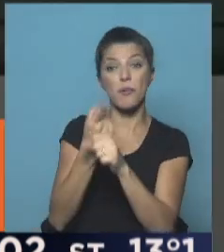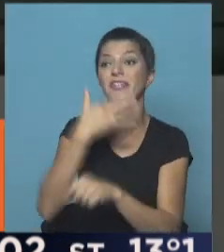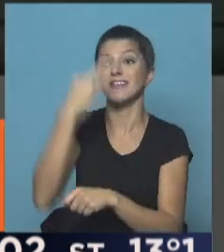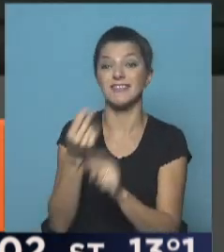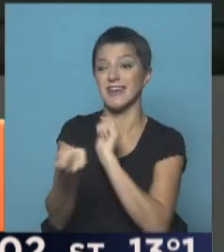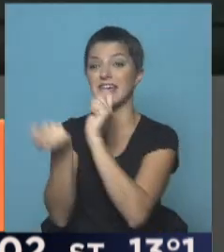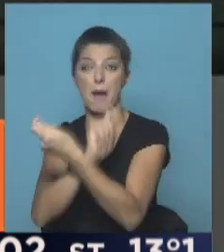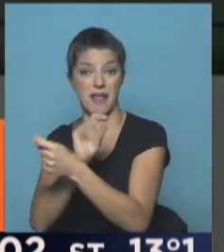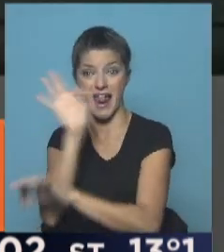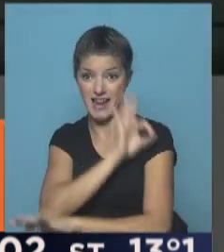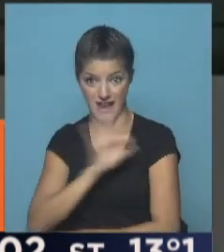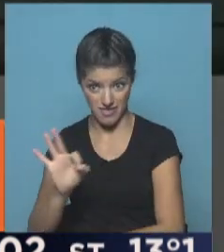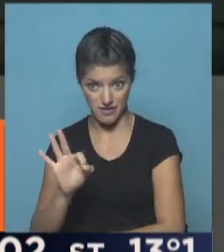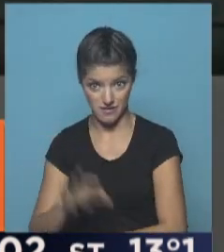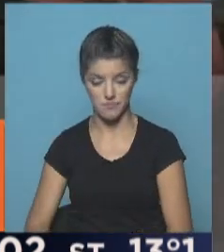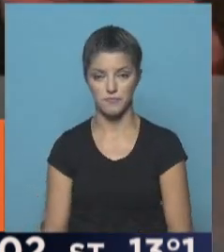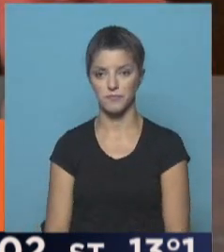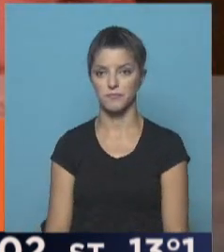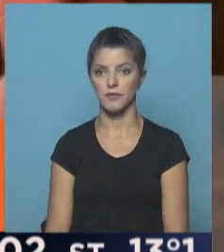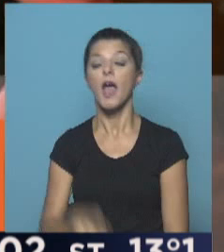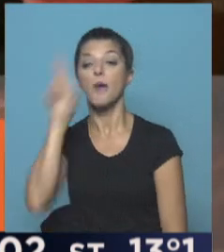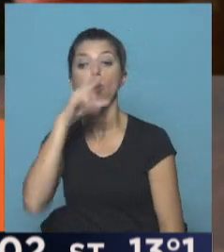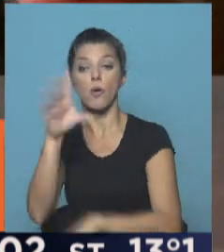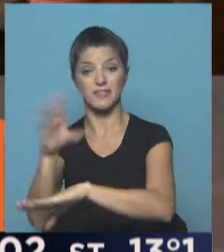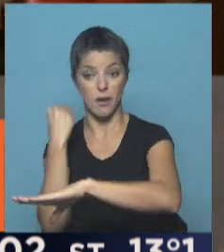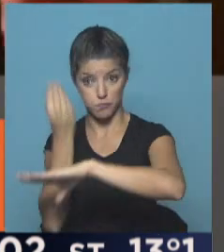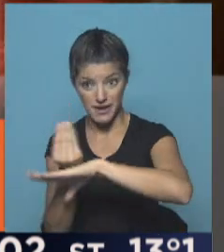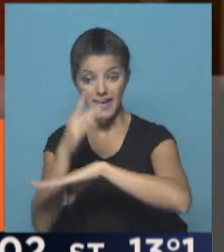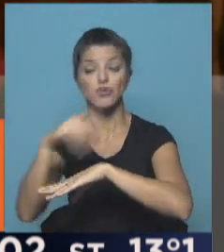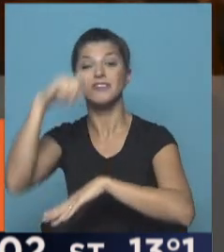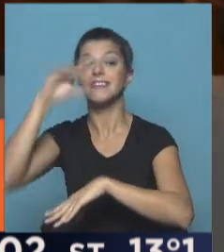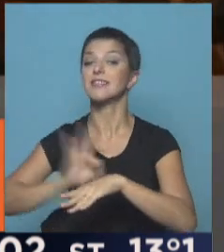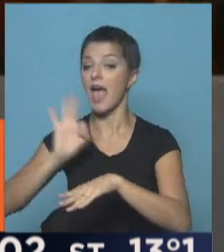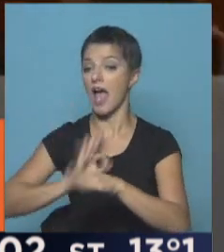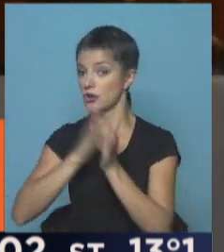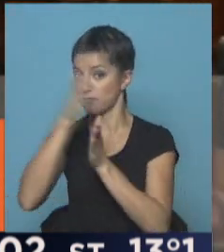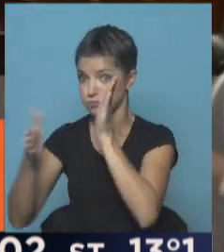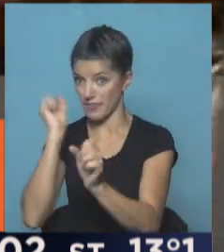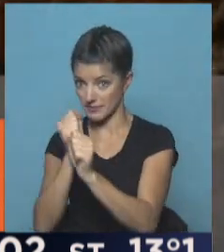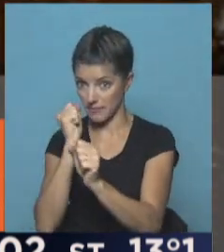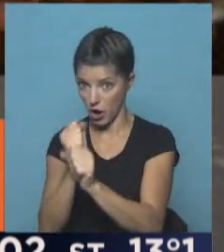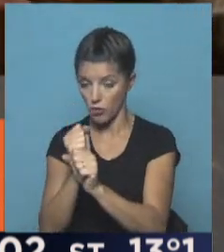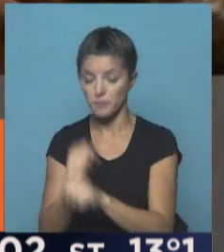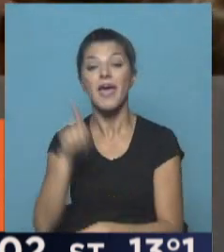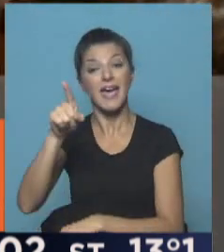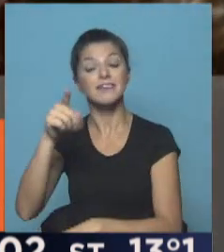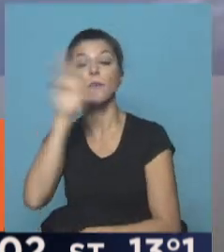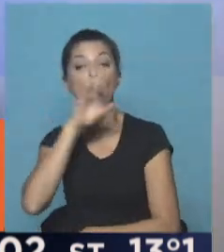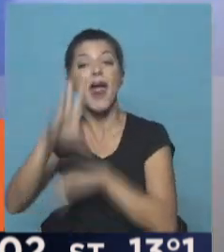con vigencia por 7 años. Ratificada en 2014, la fiscal tiene mandato hasta